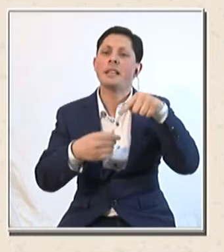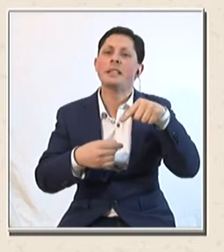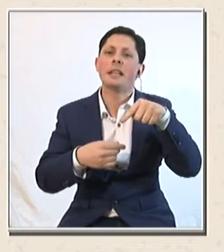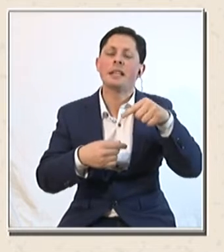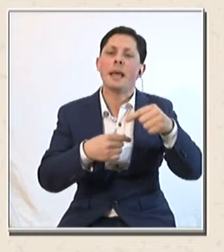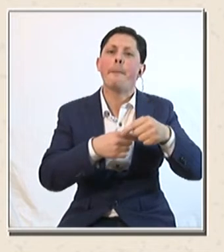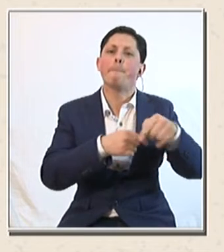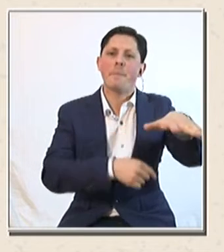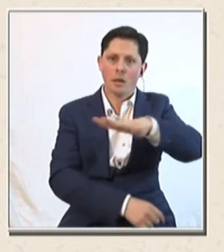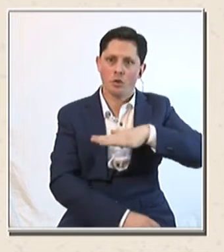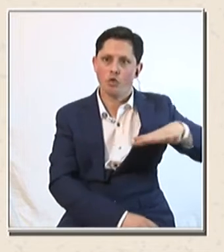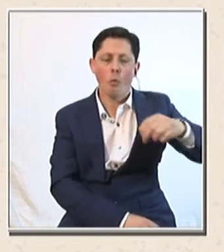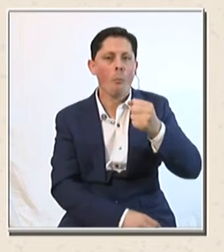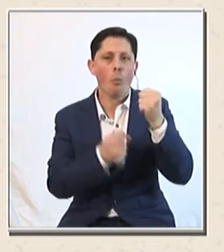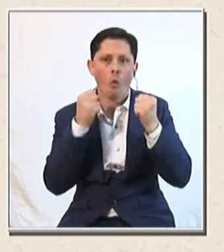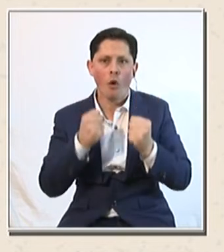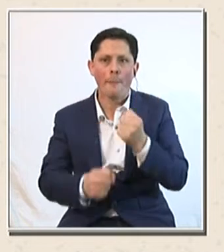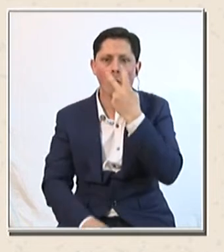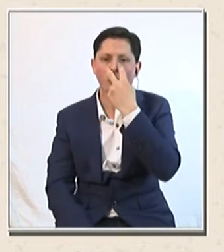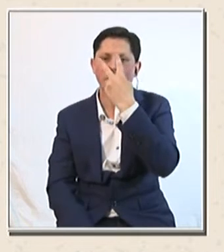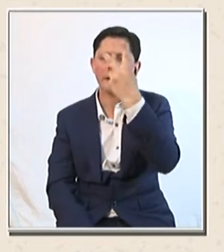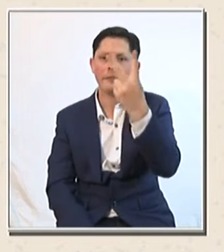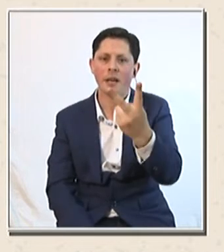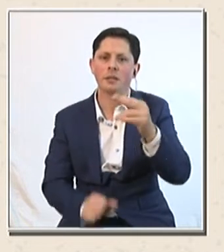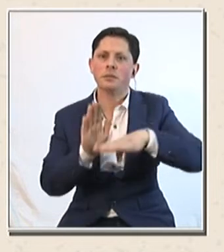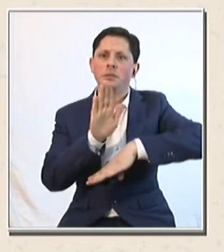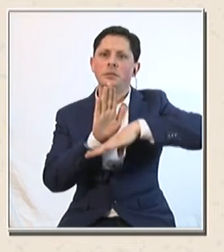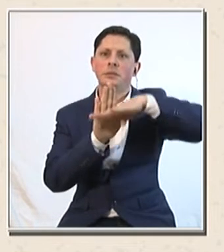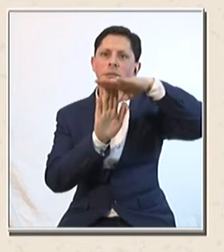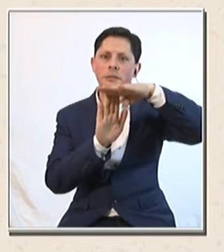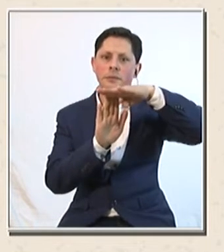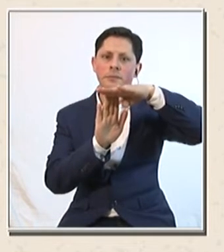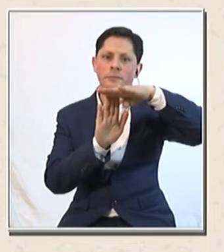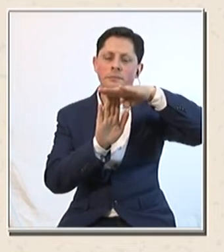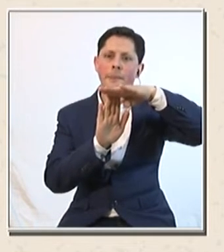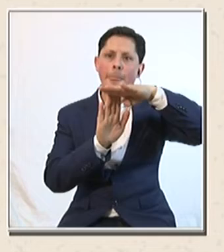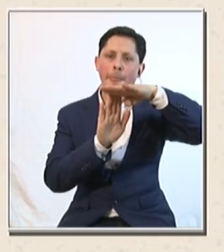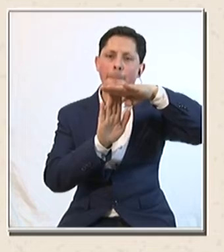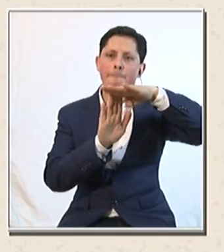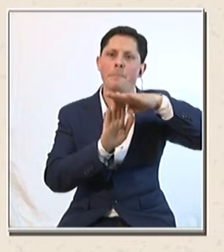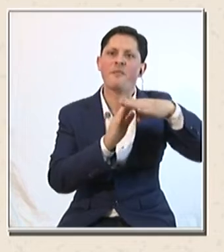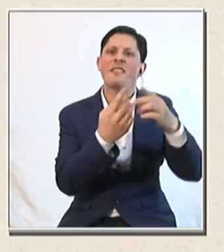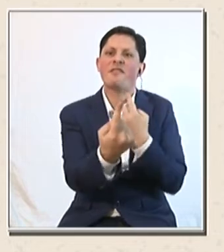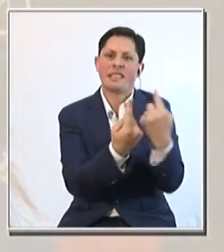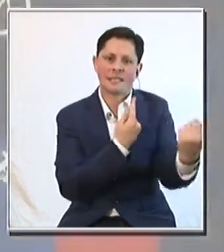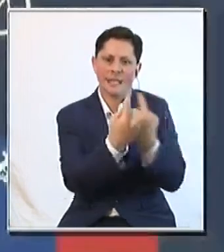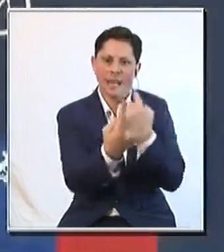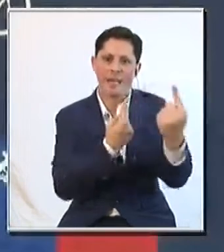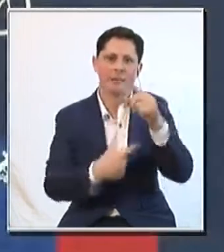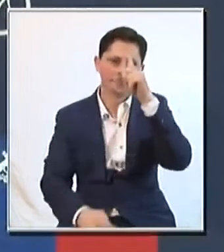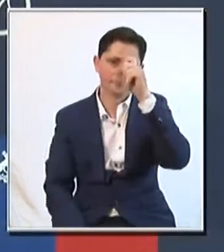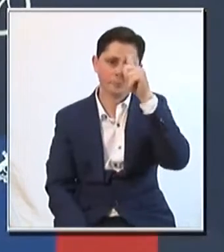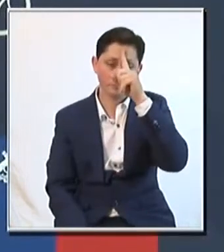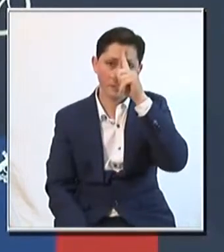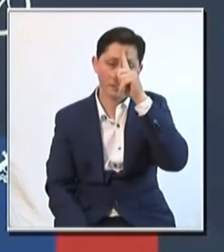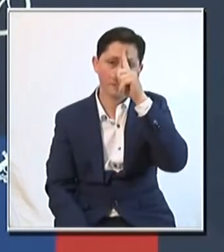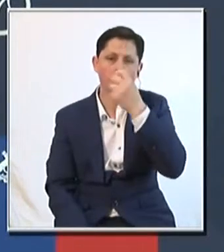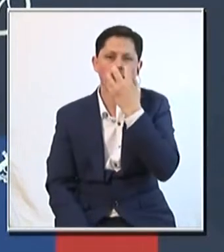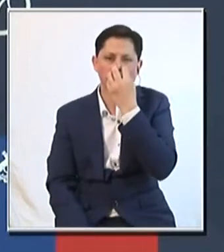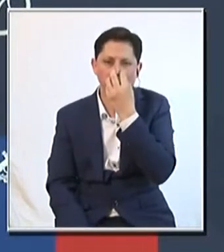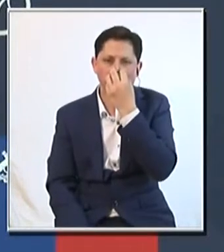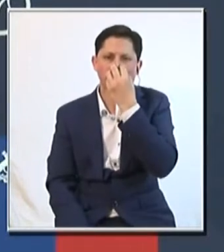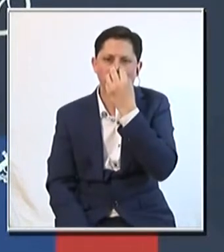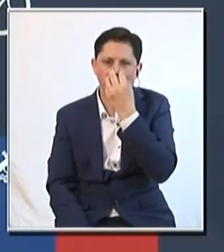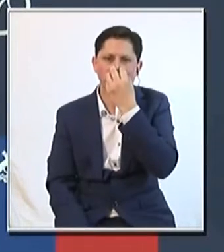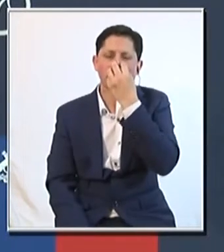periodo podemos observar que se han mantenido una alza sostenida de visitas a centros asistenciales por enfermedades respiratorias.